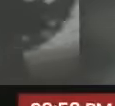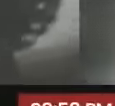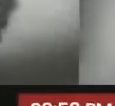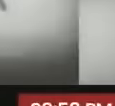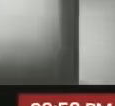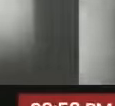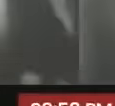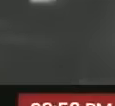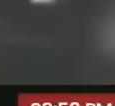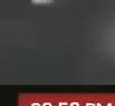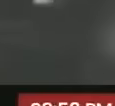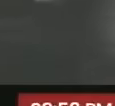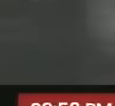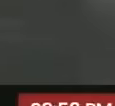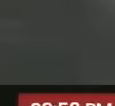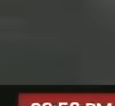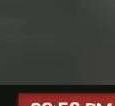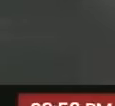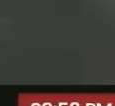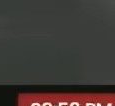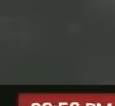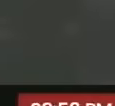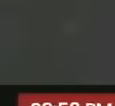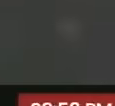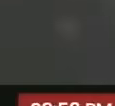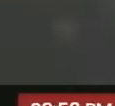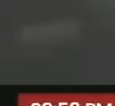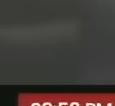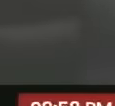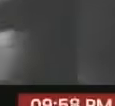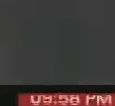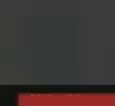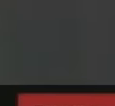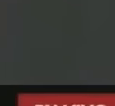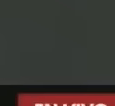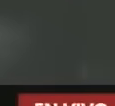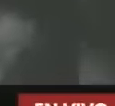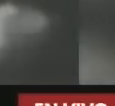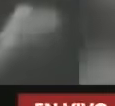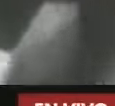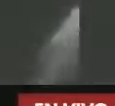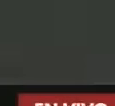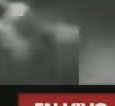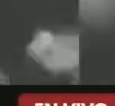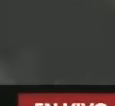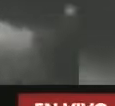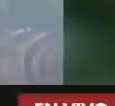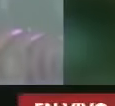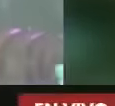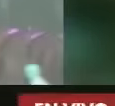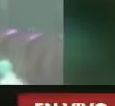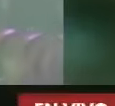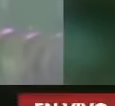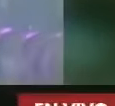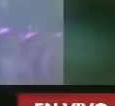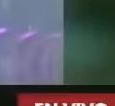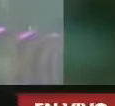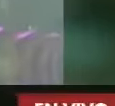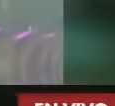reunió a cultoras y cultores de diversas regiones del país mostrando la cultura popular y sus manifestaciones.